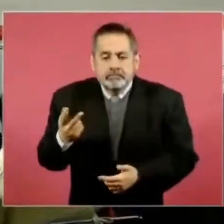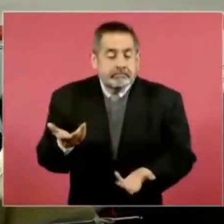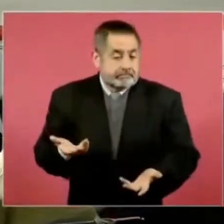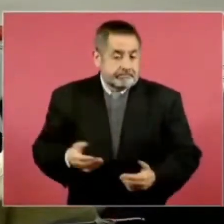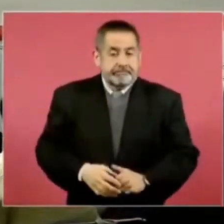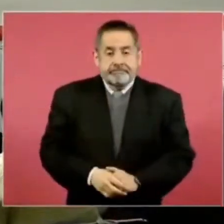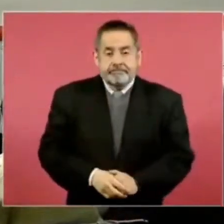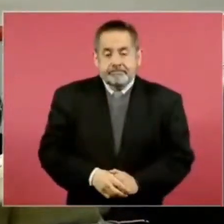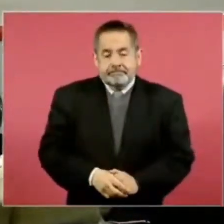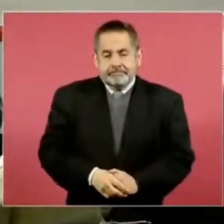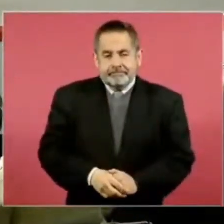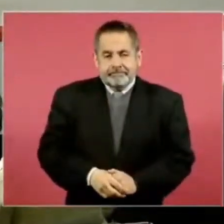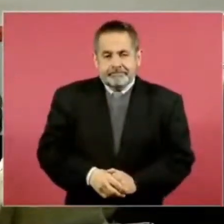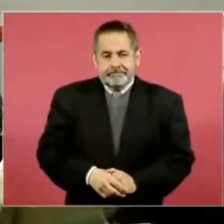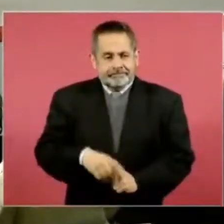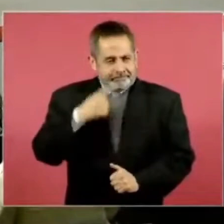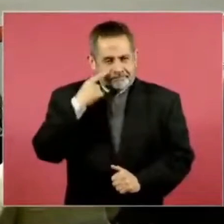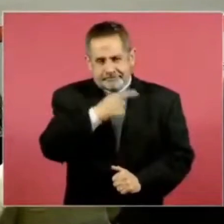Pero